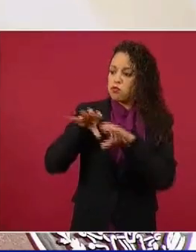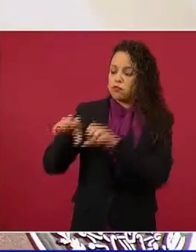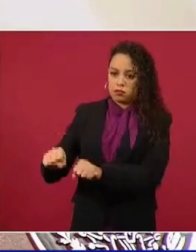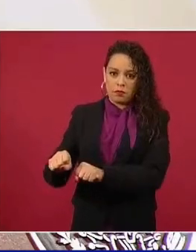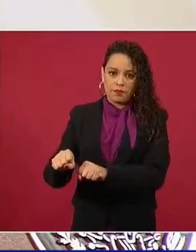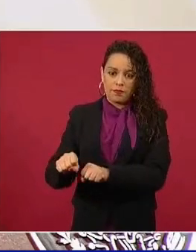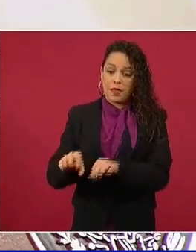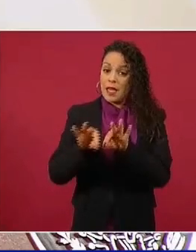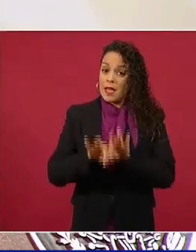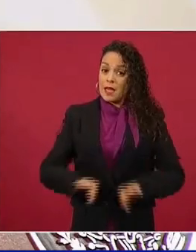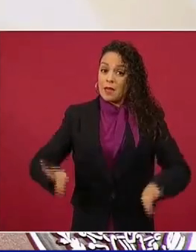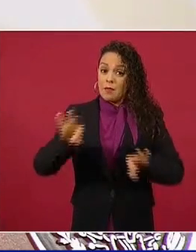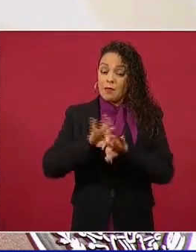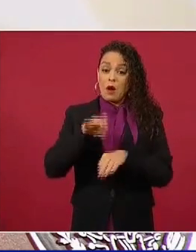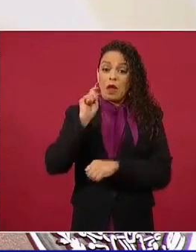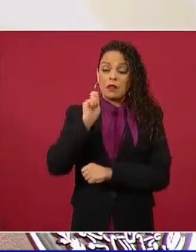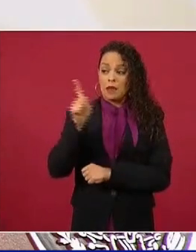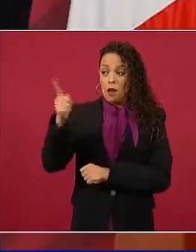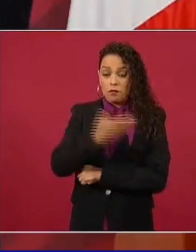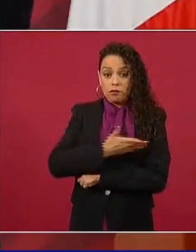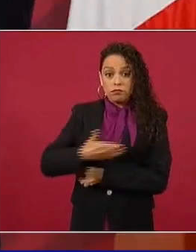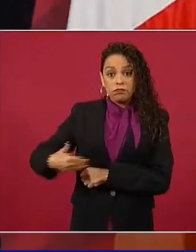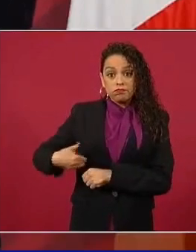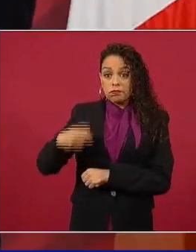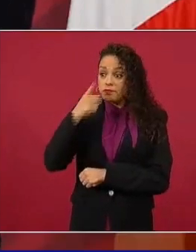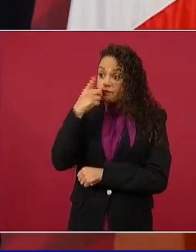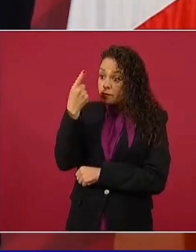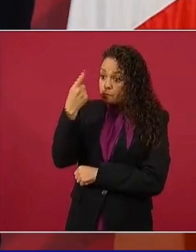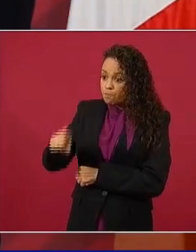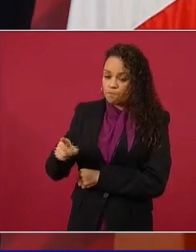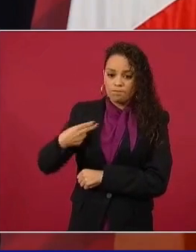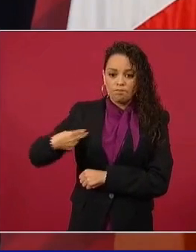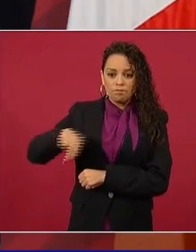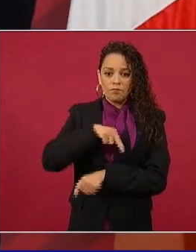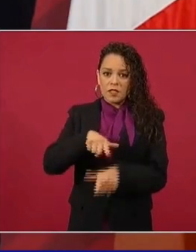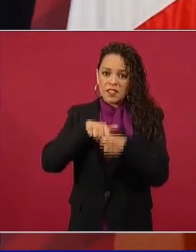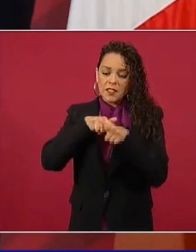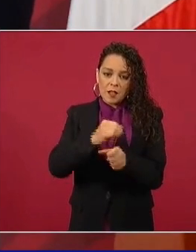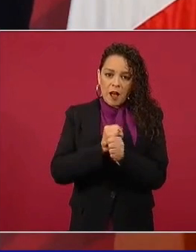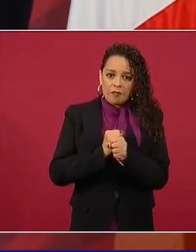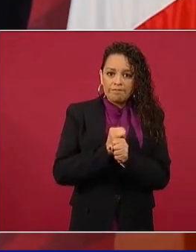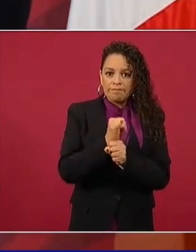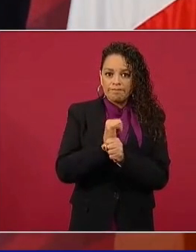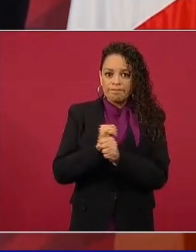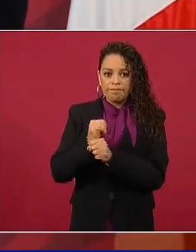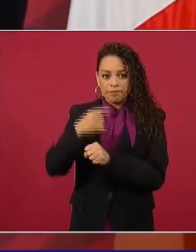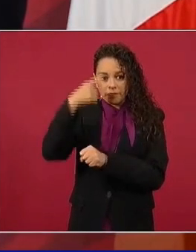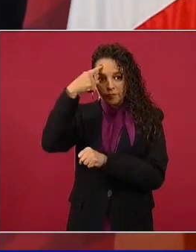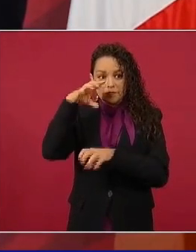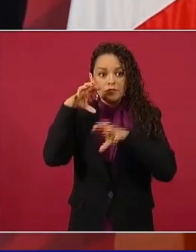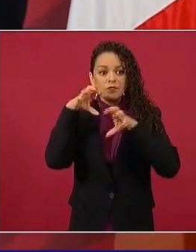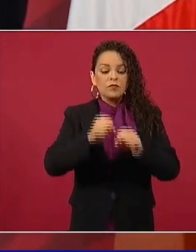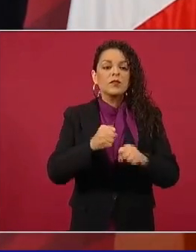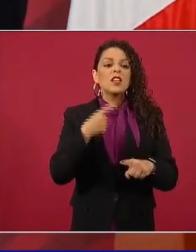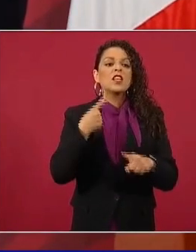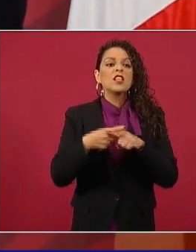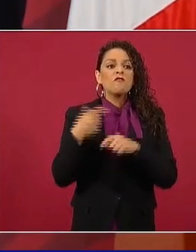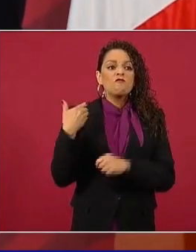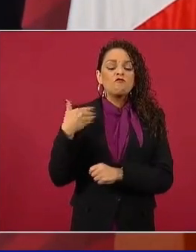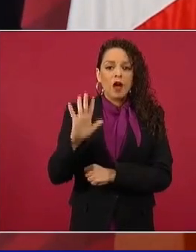presidente de dar con los responsables del delito y de no permitir la impunidad